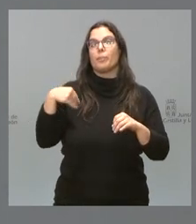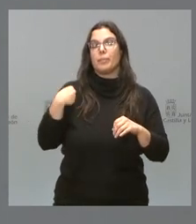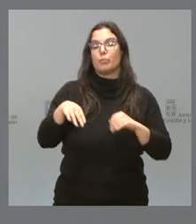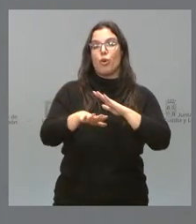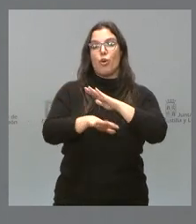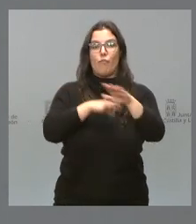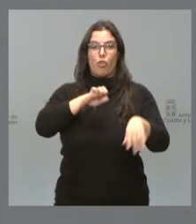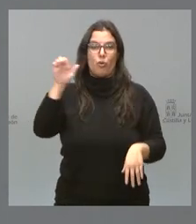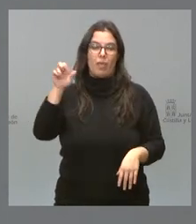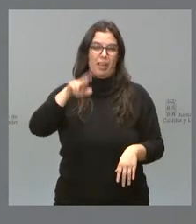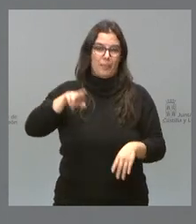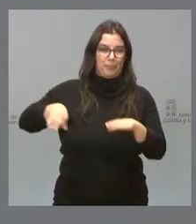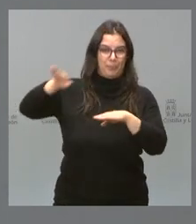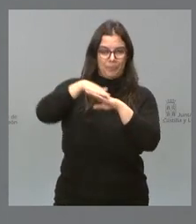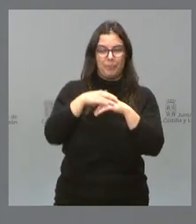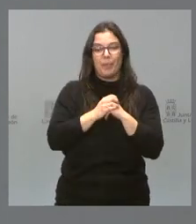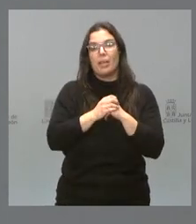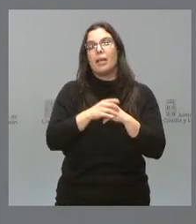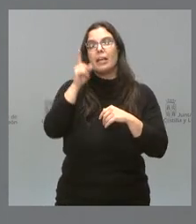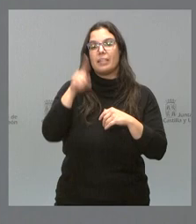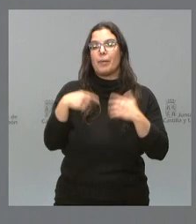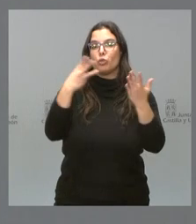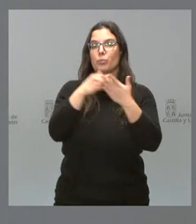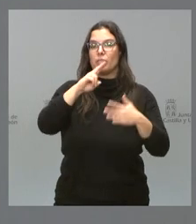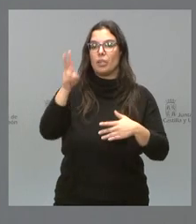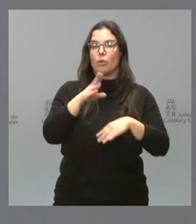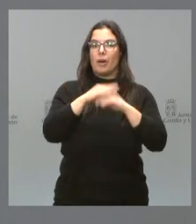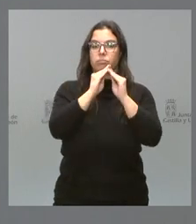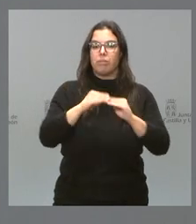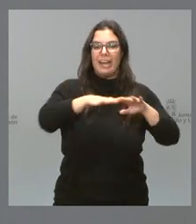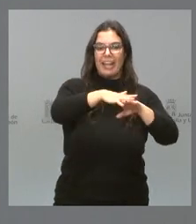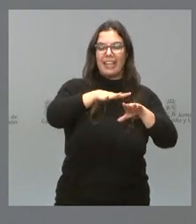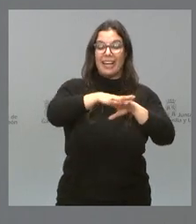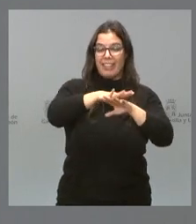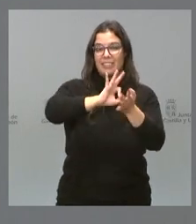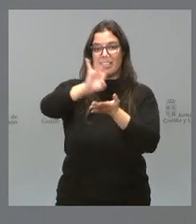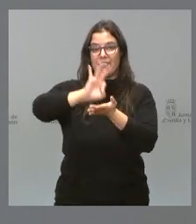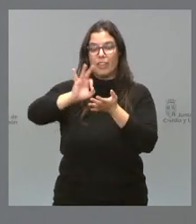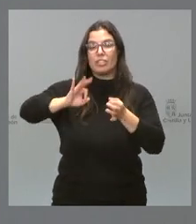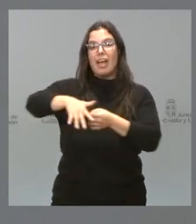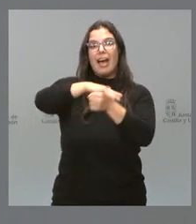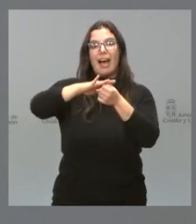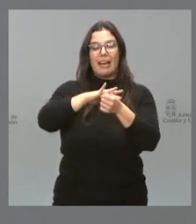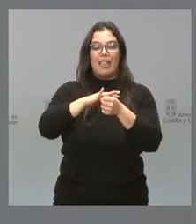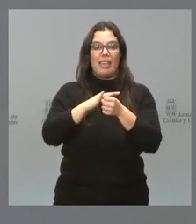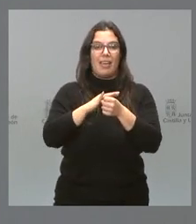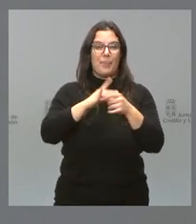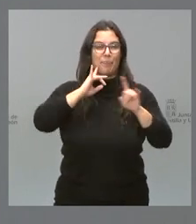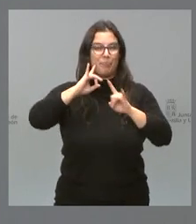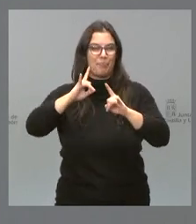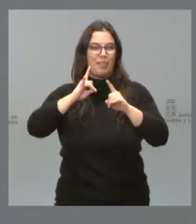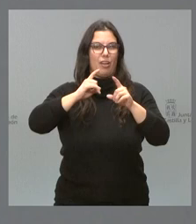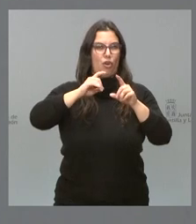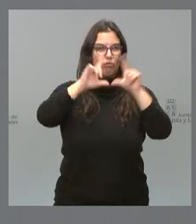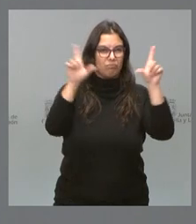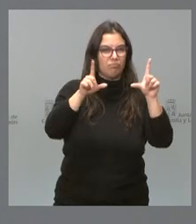8 millones de euros la cifra que se va a destinar para operaciones en redes y servicios en área de telecomunicaciones la empresa adjudicataria